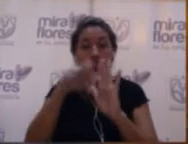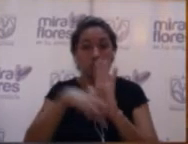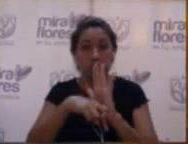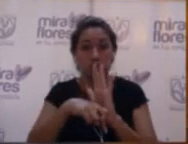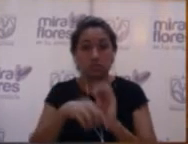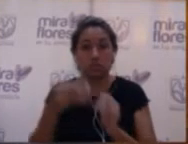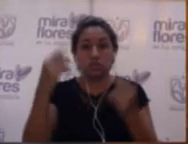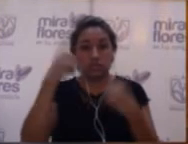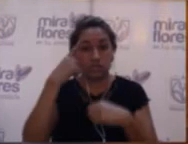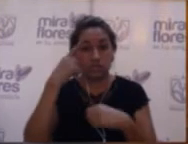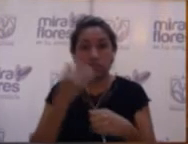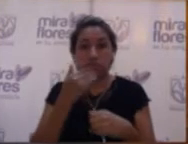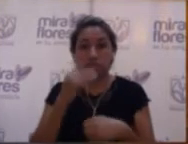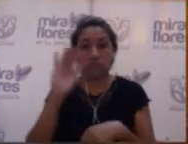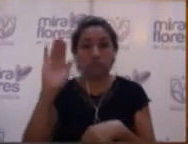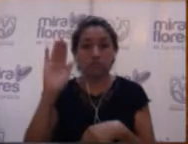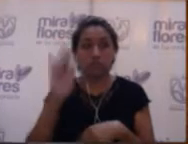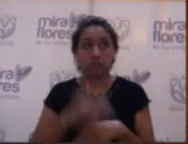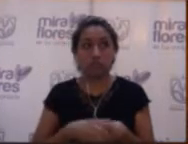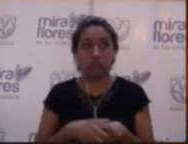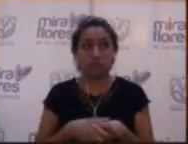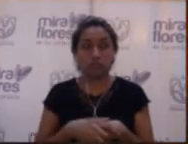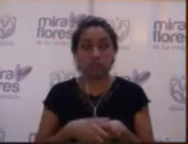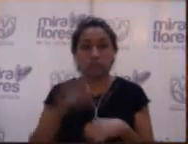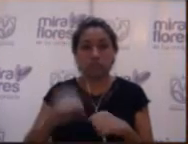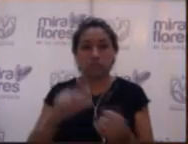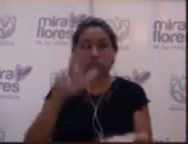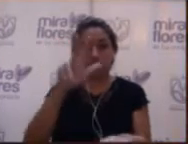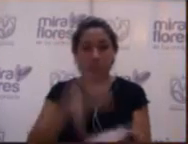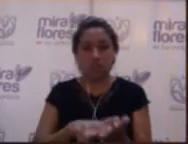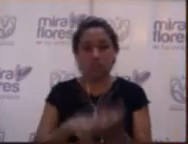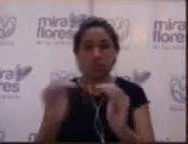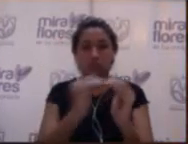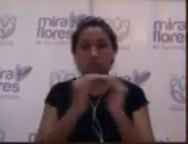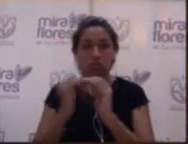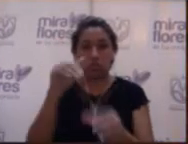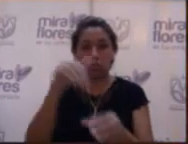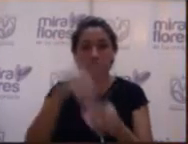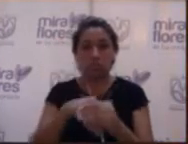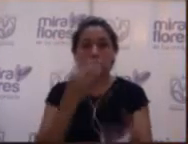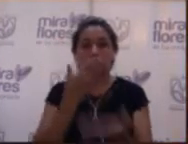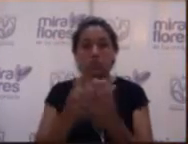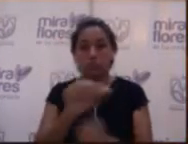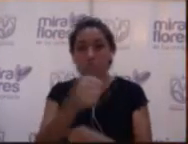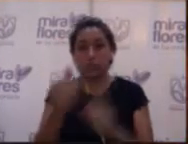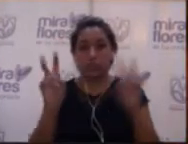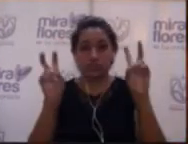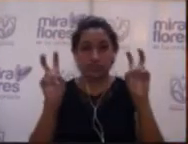presentan un señal de conformidad. Se aprueba por unanimidad de votos. Muchas gracias. Vamos al siguiente punto.